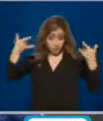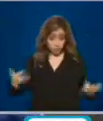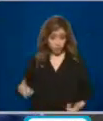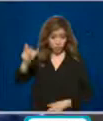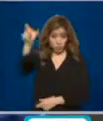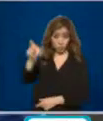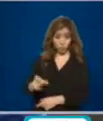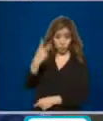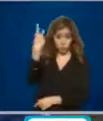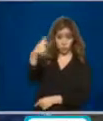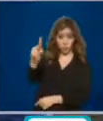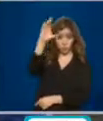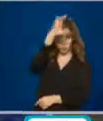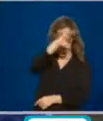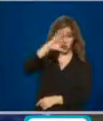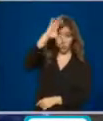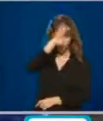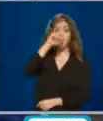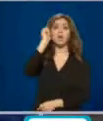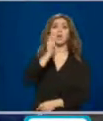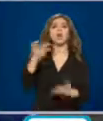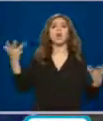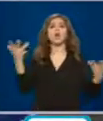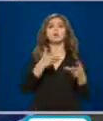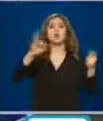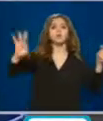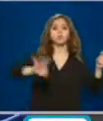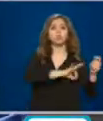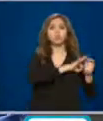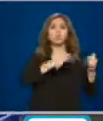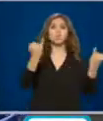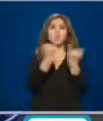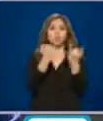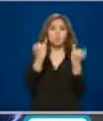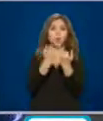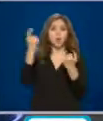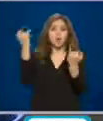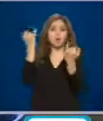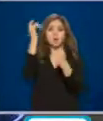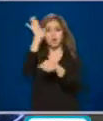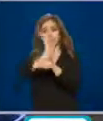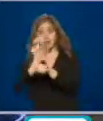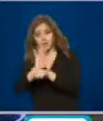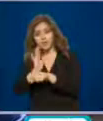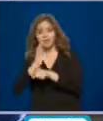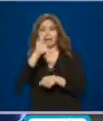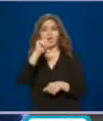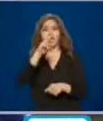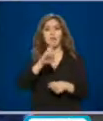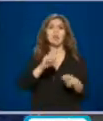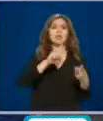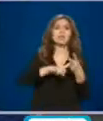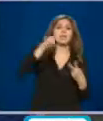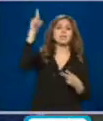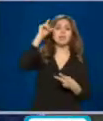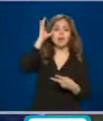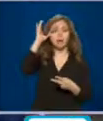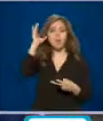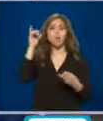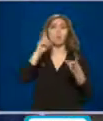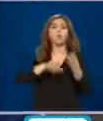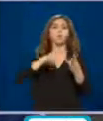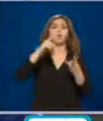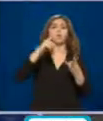identidad cultural que representa al estar tocando. Lo mismo en el Festival de Cine de Cannes, que en Japón, que en Colombia,